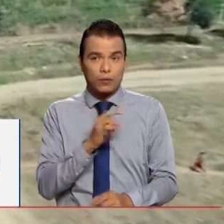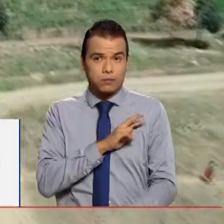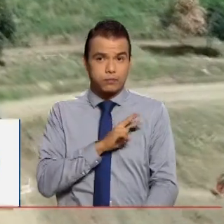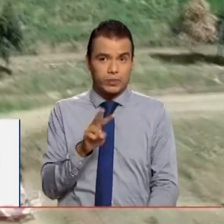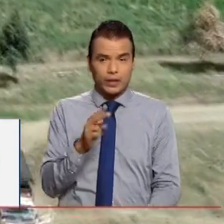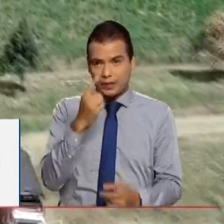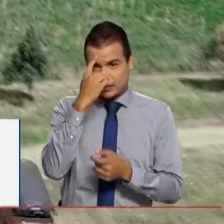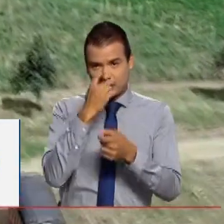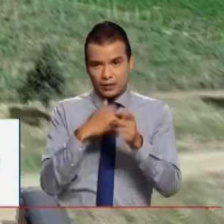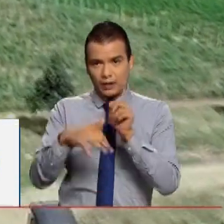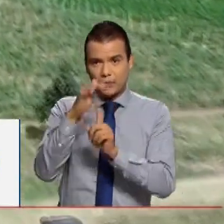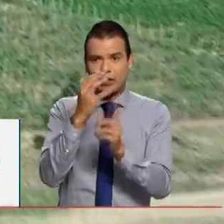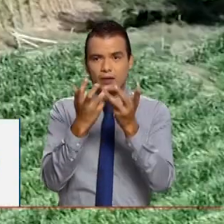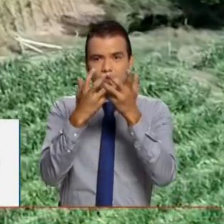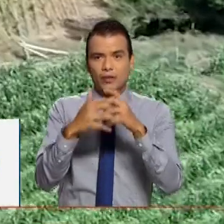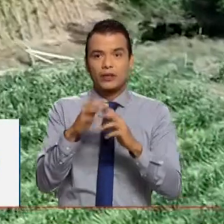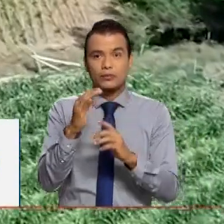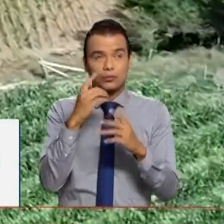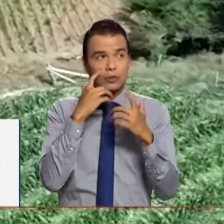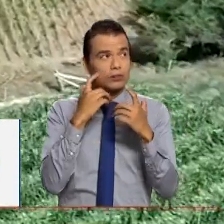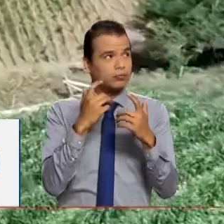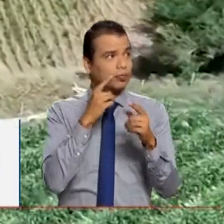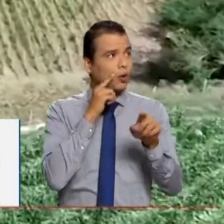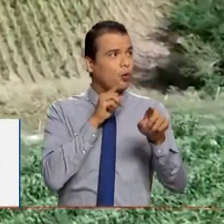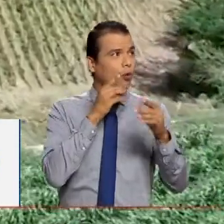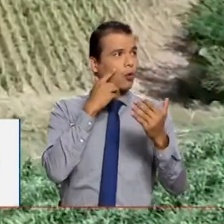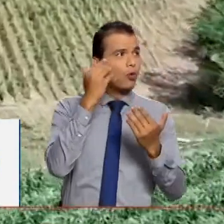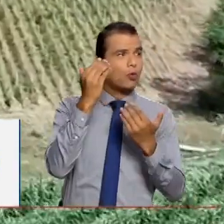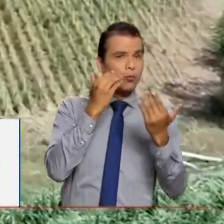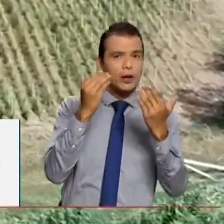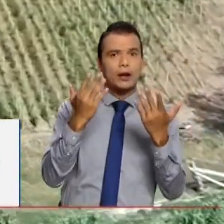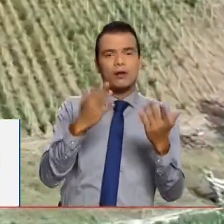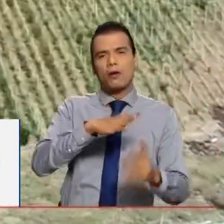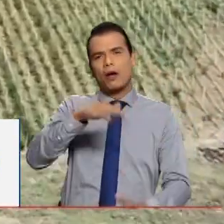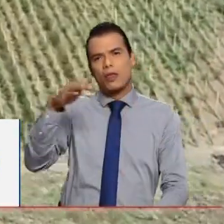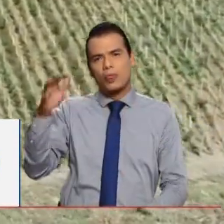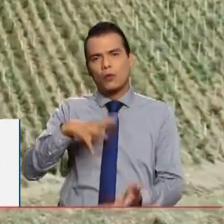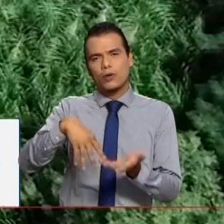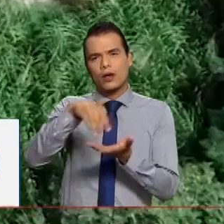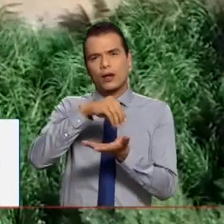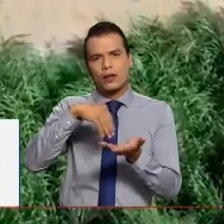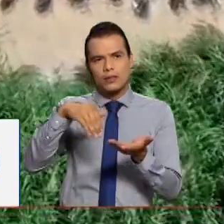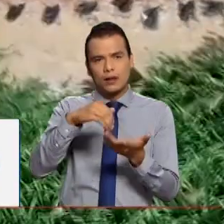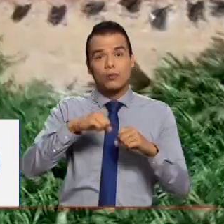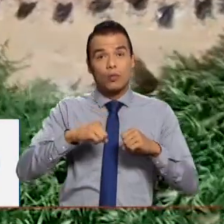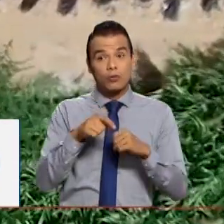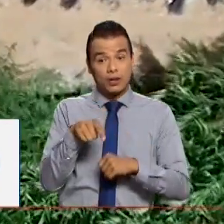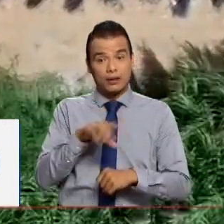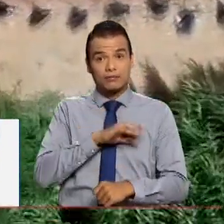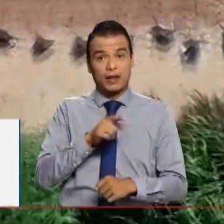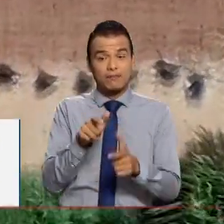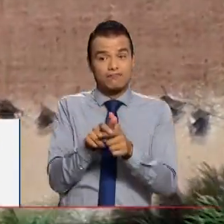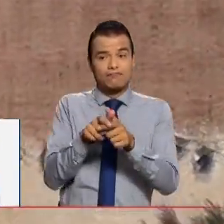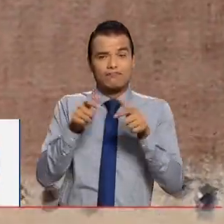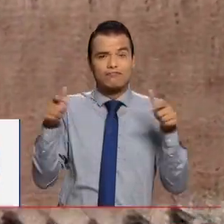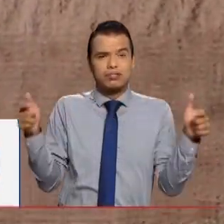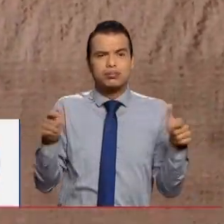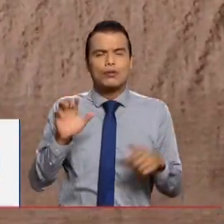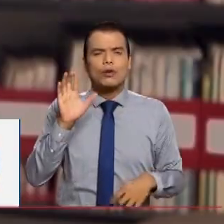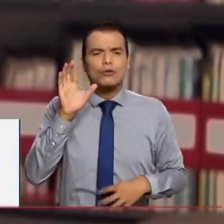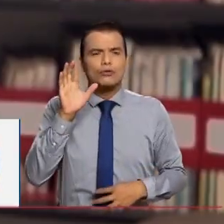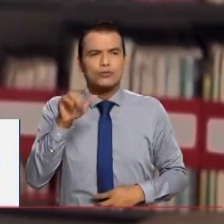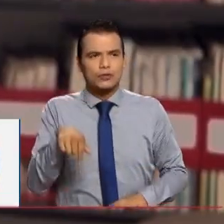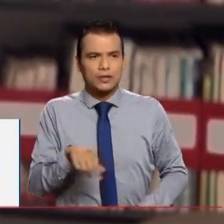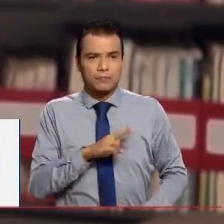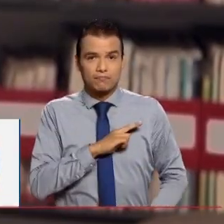estas estrategias está por encima de departamentos como Antioquia Atlántico e inclusive de Bogotá el Valle del cauca es en